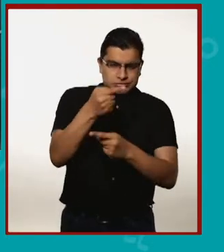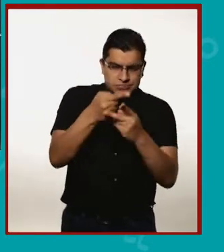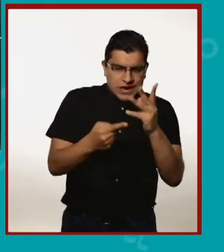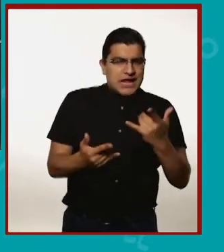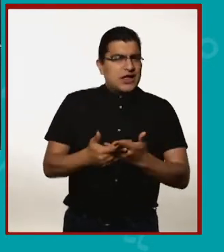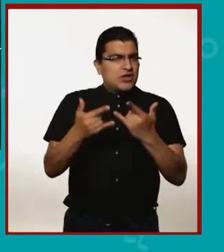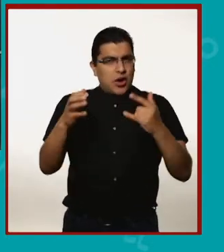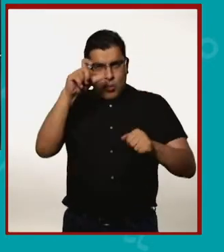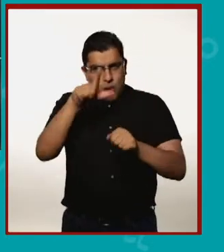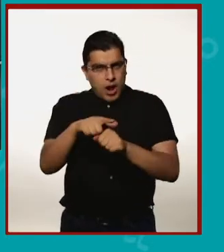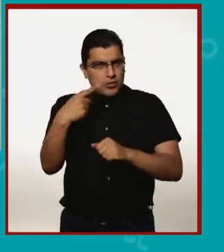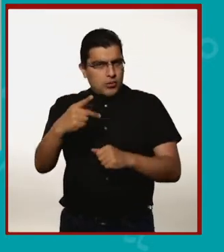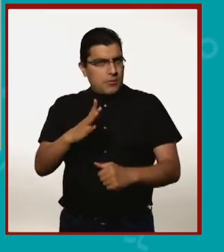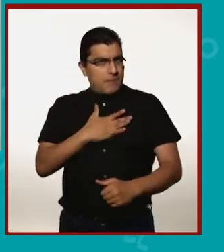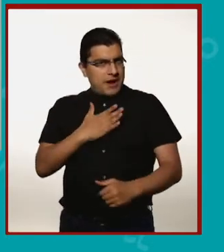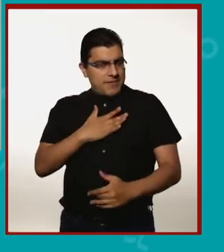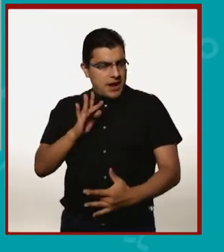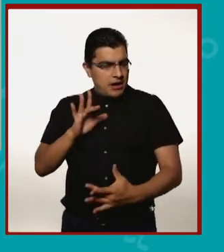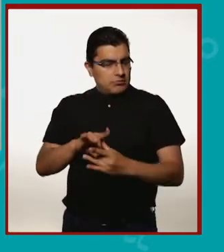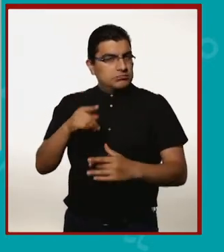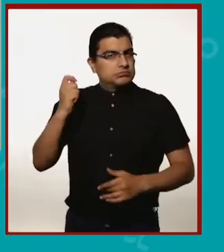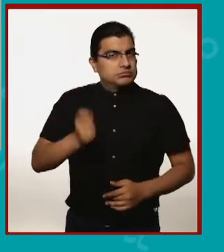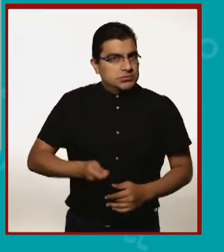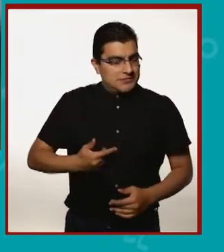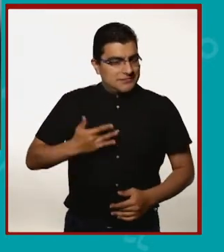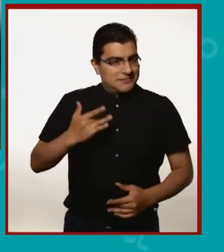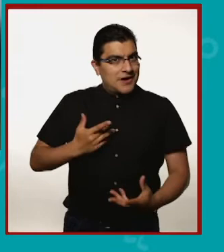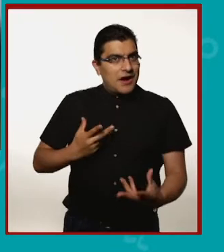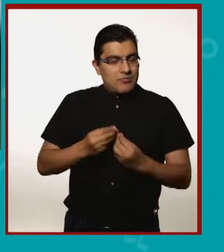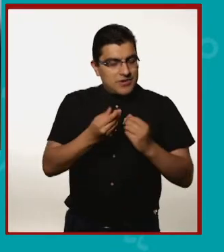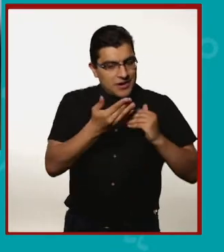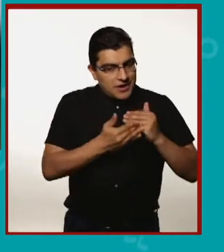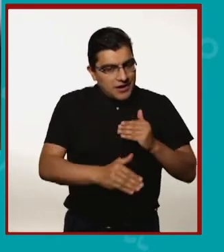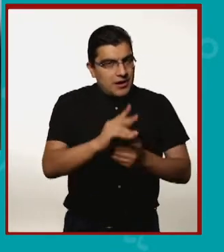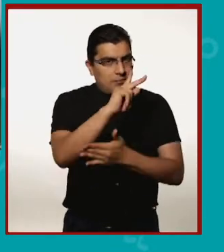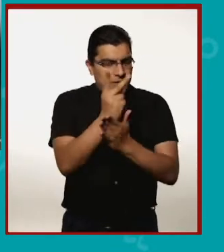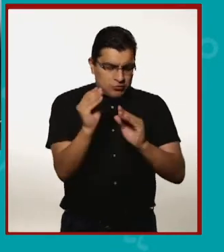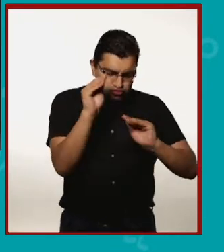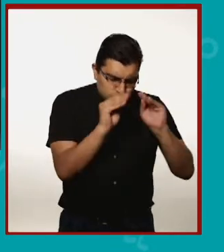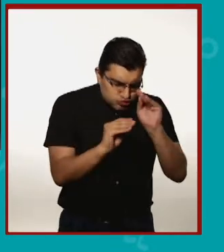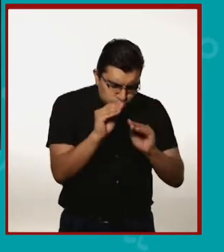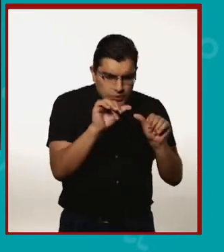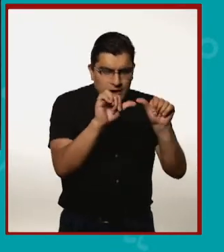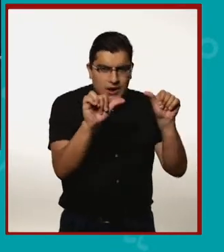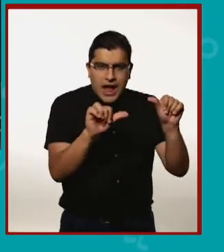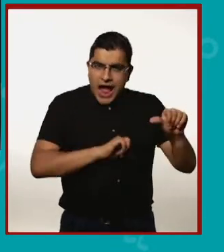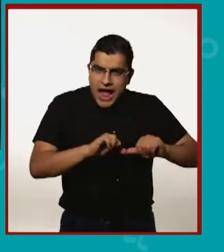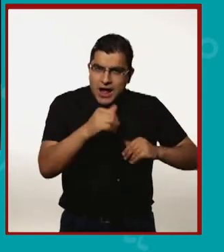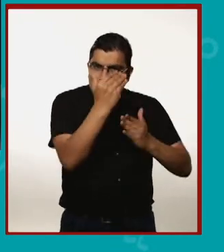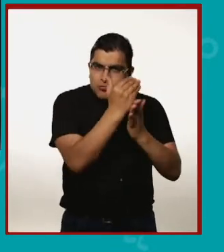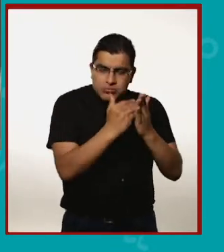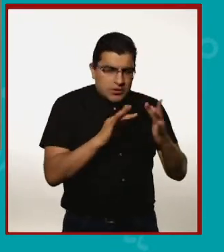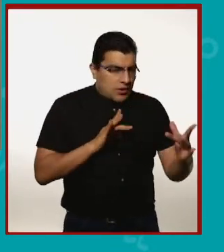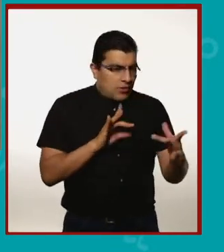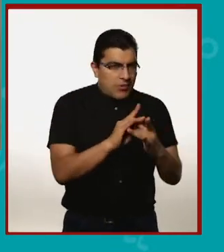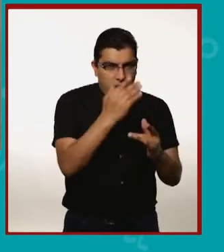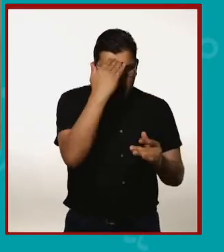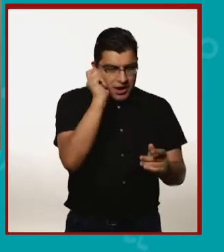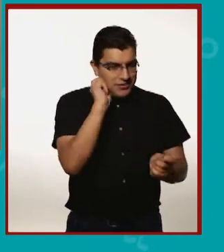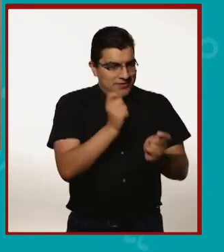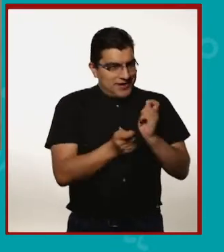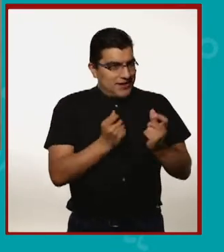su historia, su cultura y su identidad. A partir de ello, diseña actividades que los reconocen,